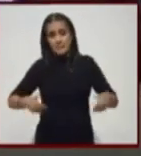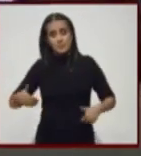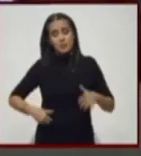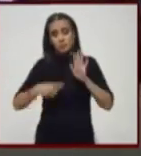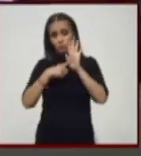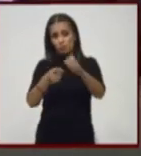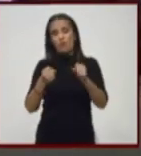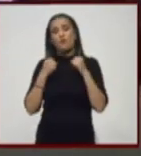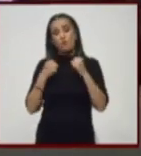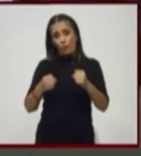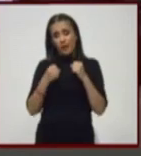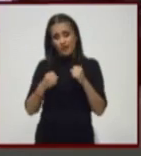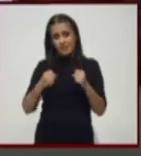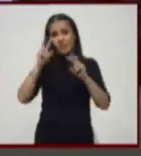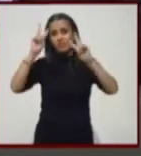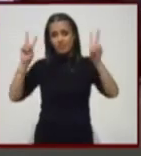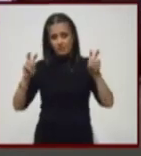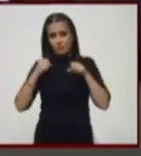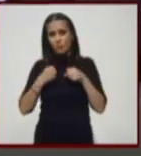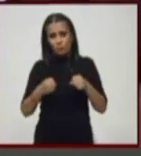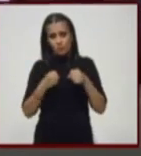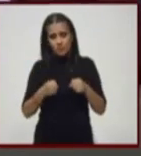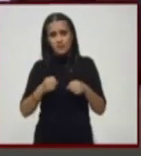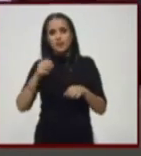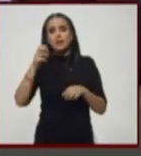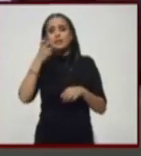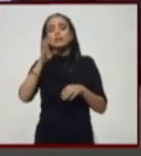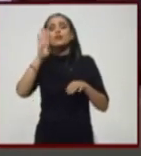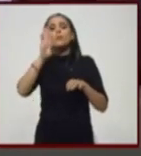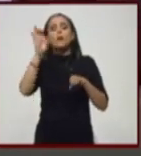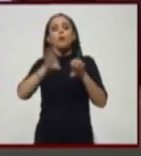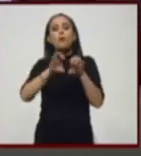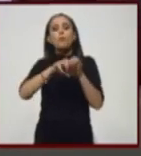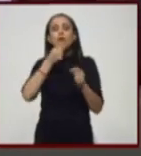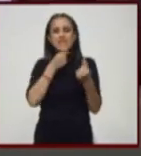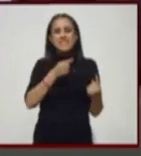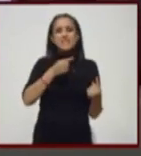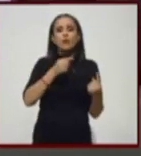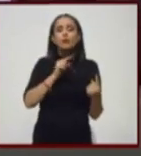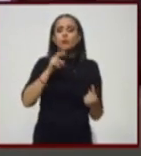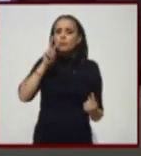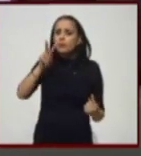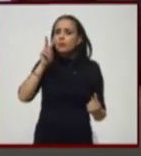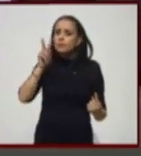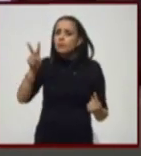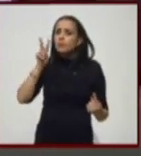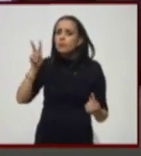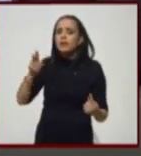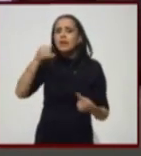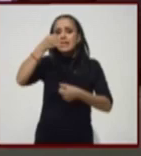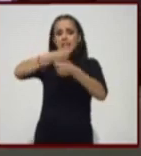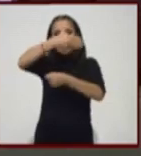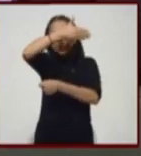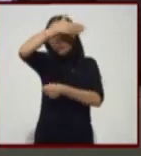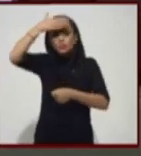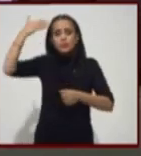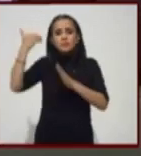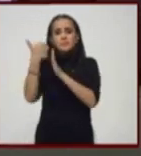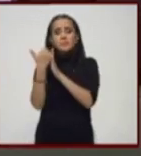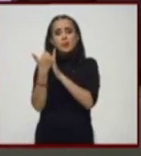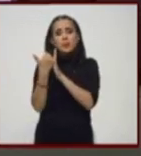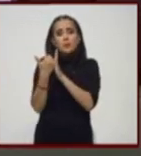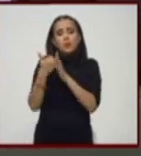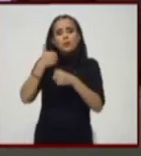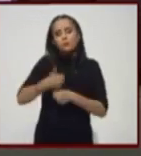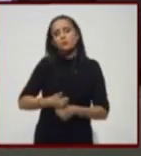donde muerte pues va eso quitándole la inocencia a ese niño que vive en la calle y que bueno